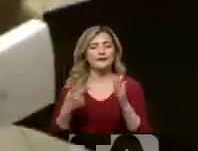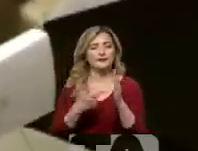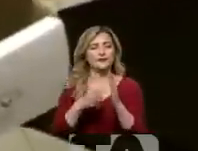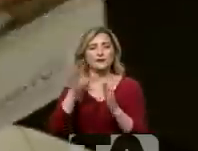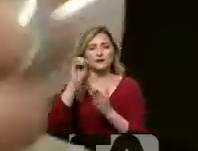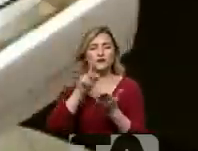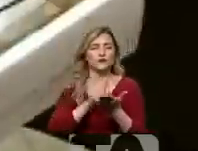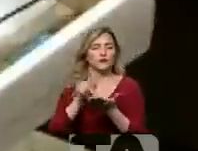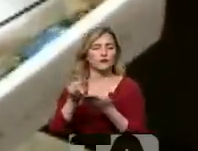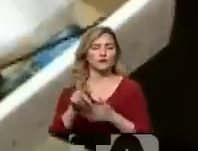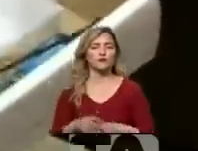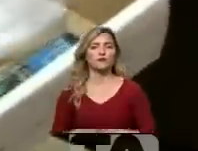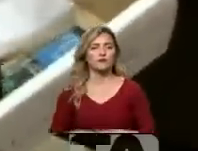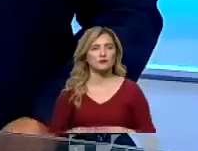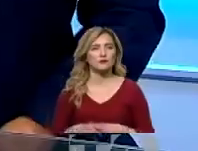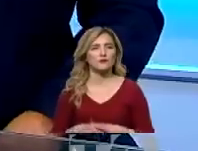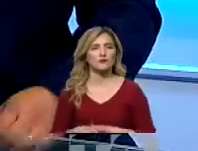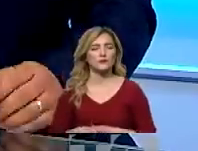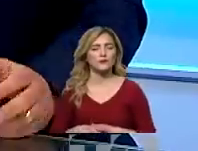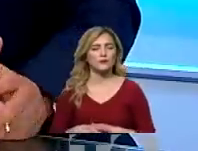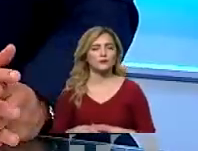cero.